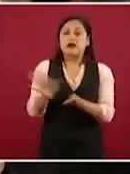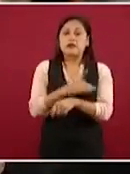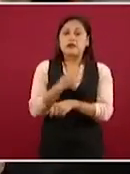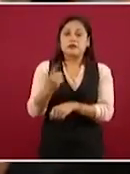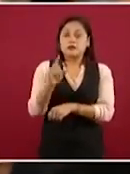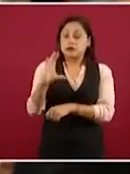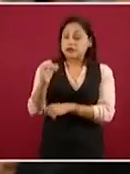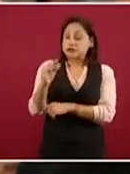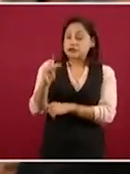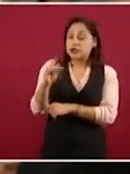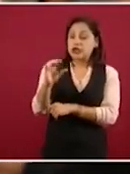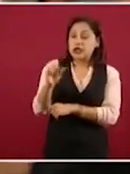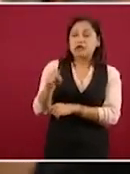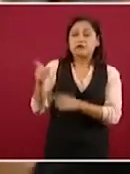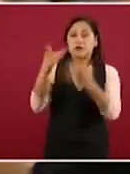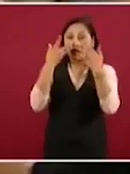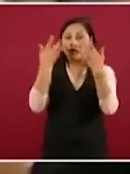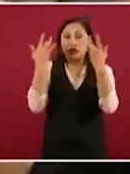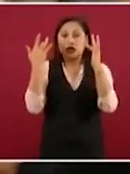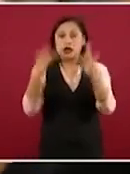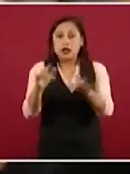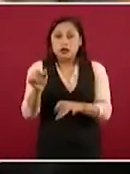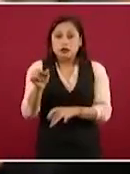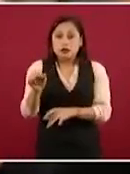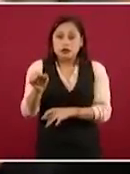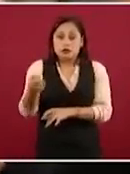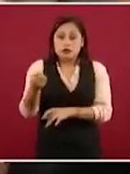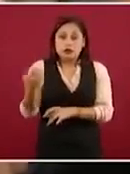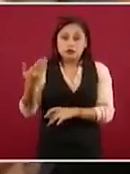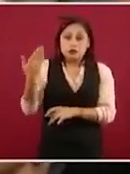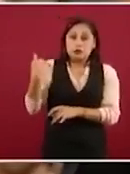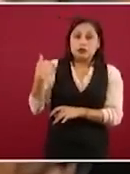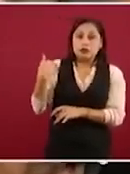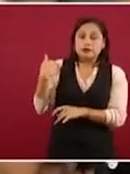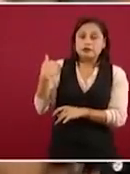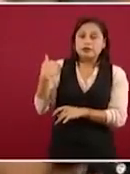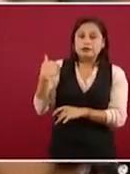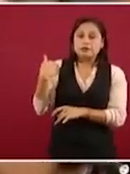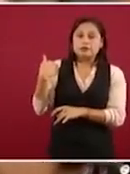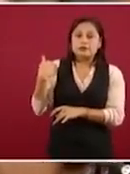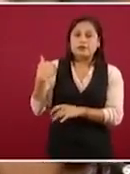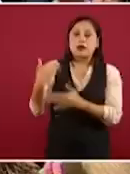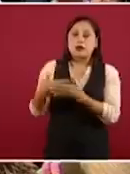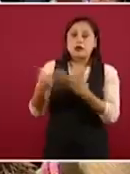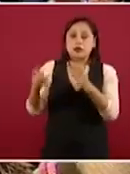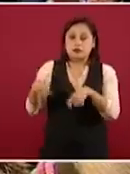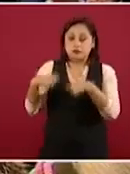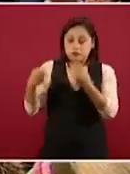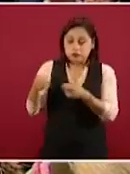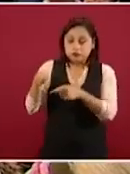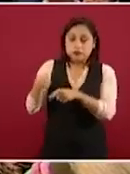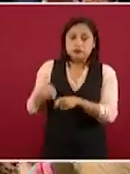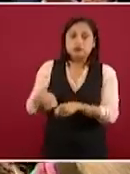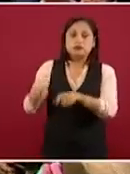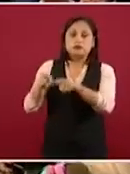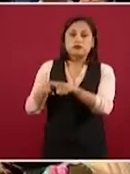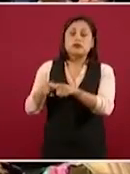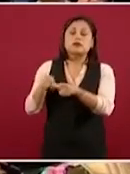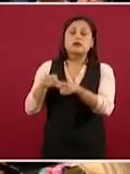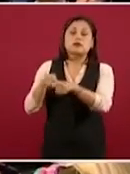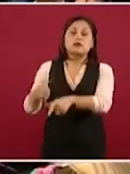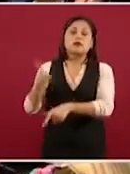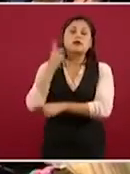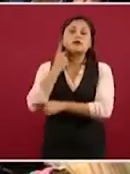de Romero de Champs el pasado 16 de octubre. Por ello acusan que la Secretaría del Trabajo ha sido